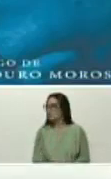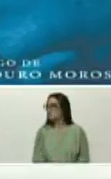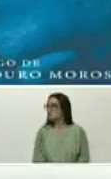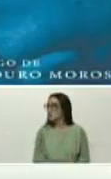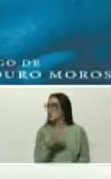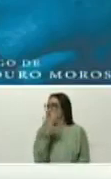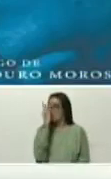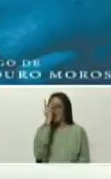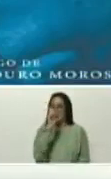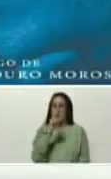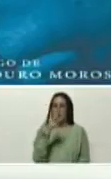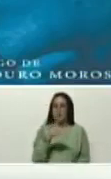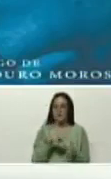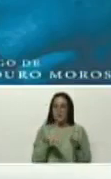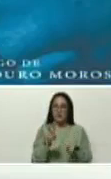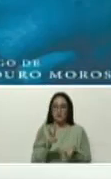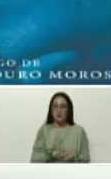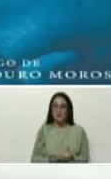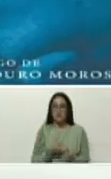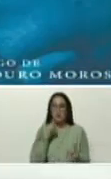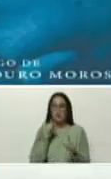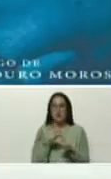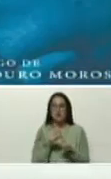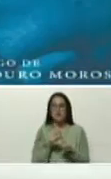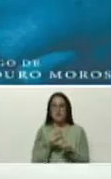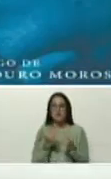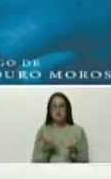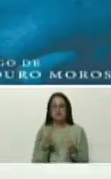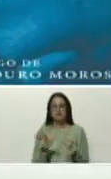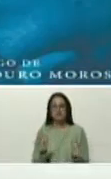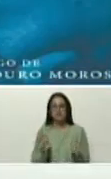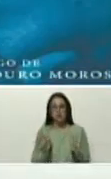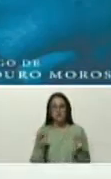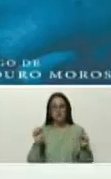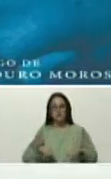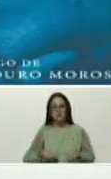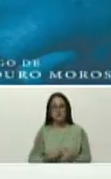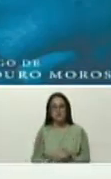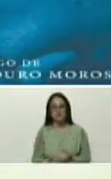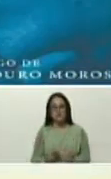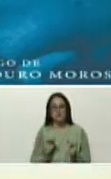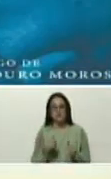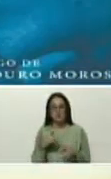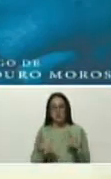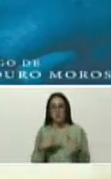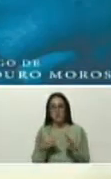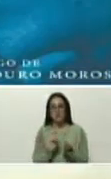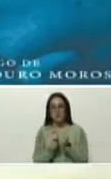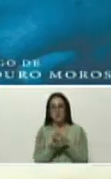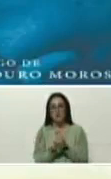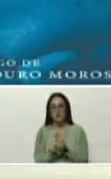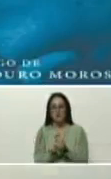4 de febrero de 2012, el objetivo estratégico se logró. Se inició un proceso de